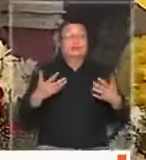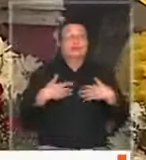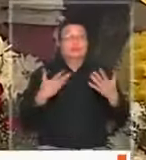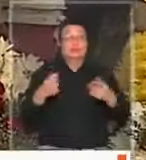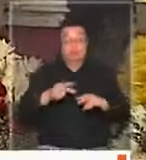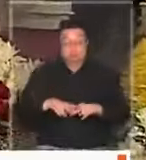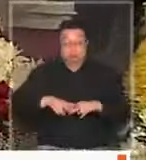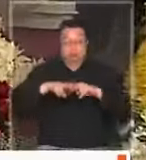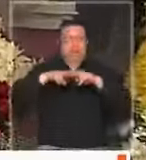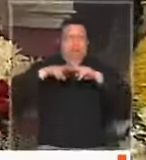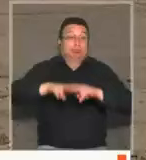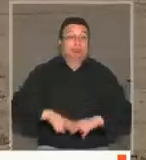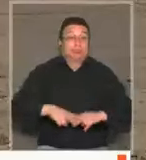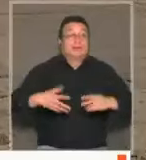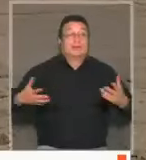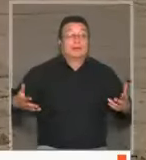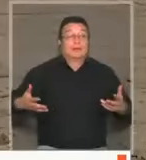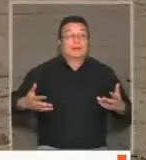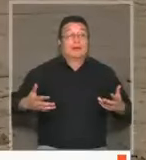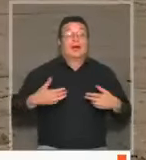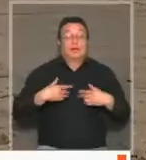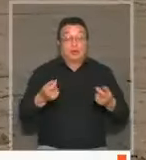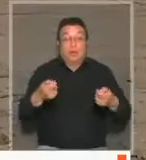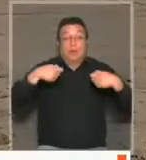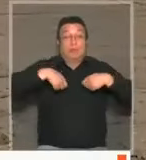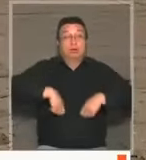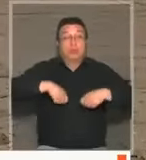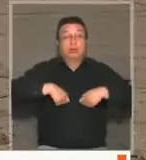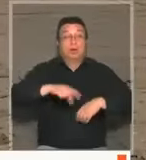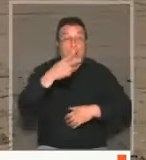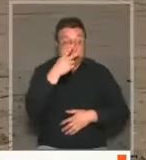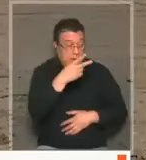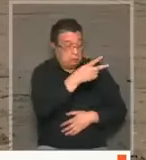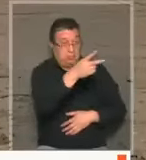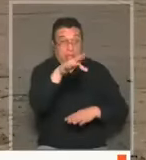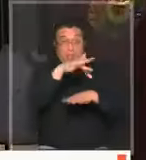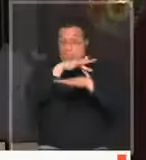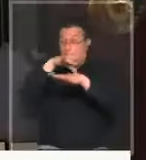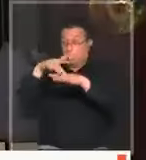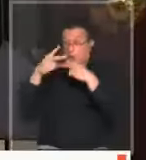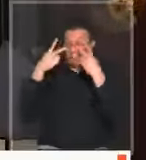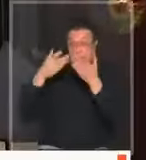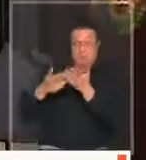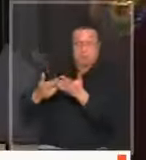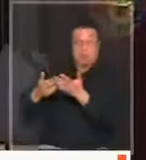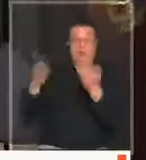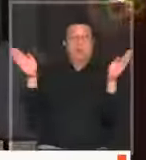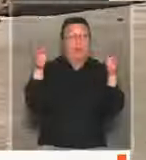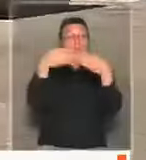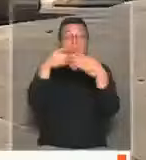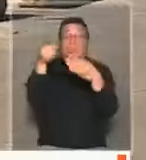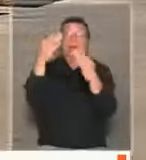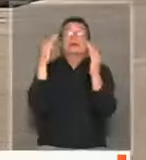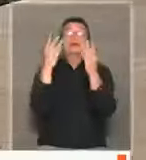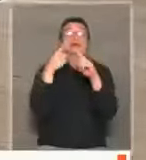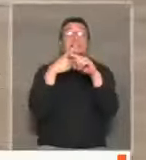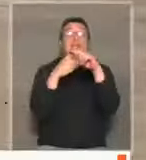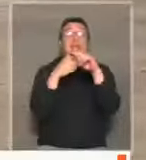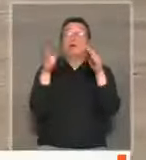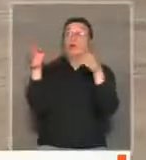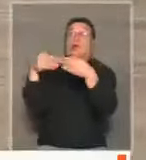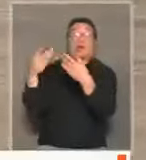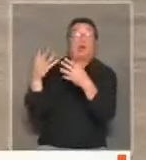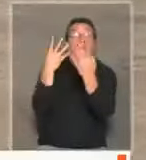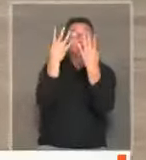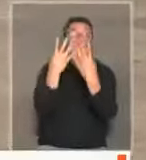capital. ¿Me entiendes? Porque no genera, si tú misma enfocas para allá no anda nadie. Los portones están cerrados los cementerios. Situación que